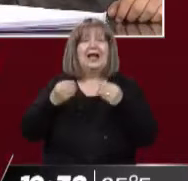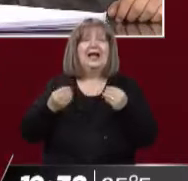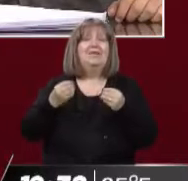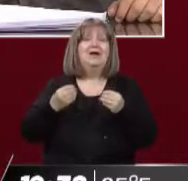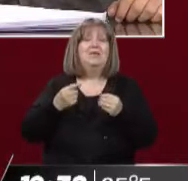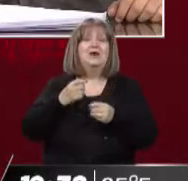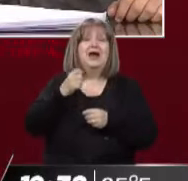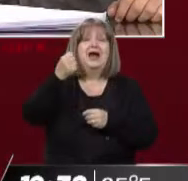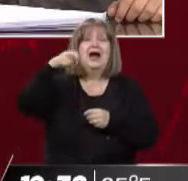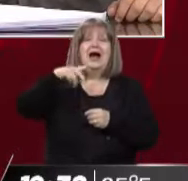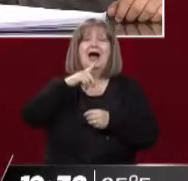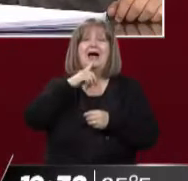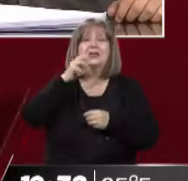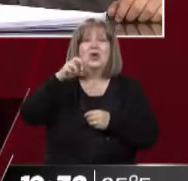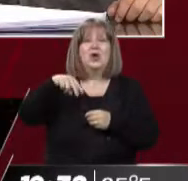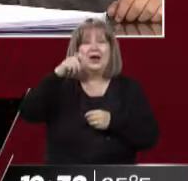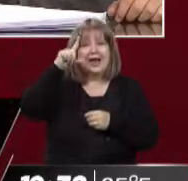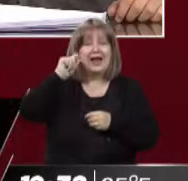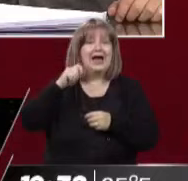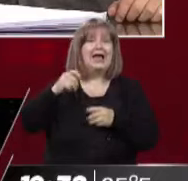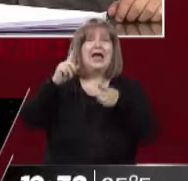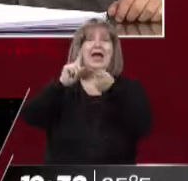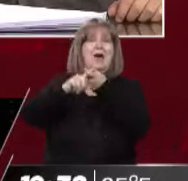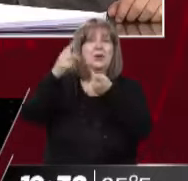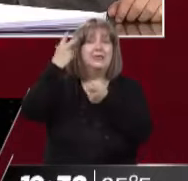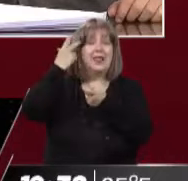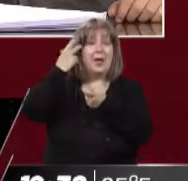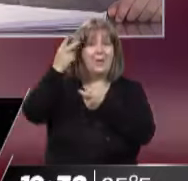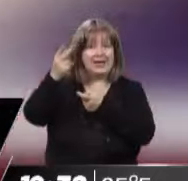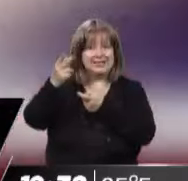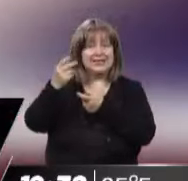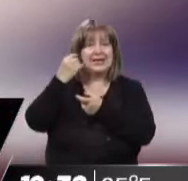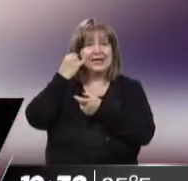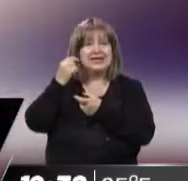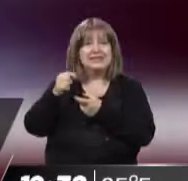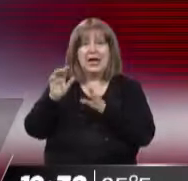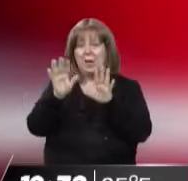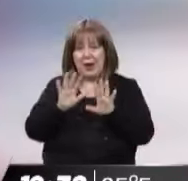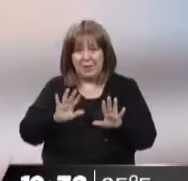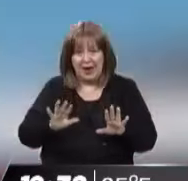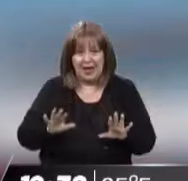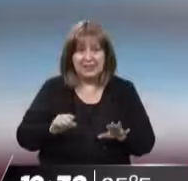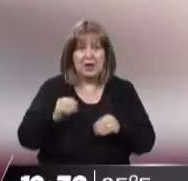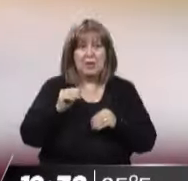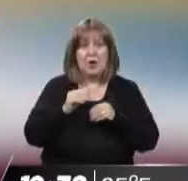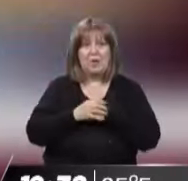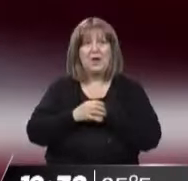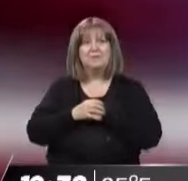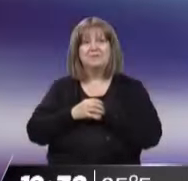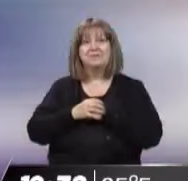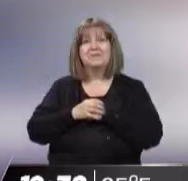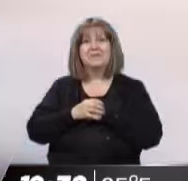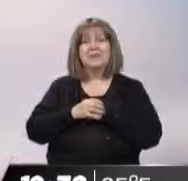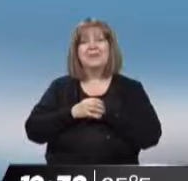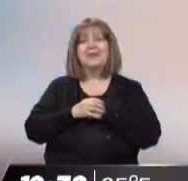llevó Antonella, la esposa de Messi, en la valija, porque grabó ya los preparativos. Sí. Mirá. ¿Todo esto era para